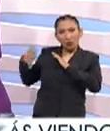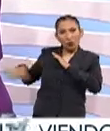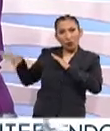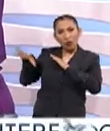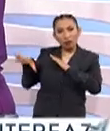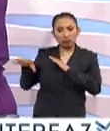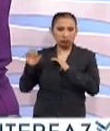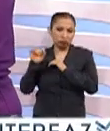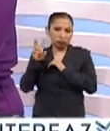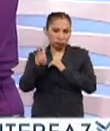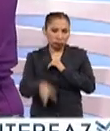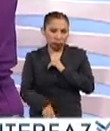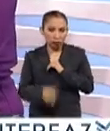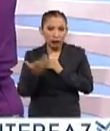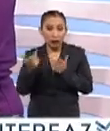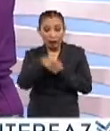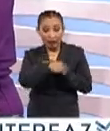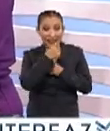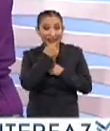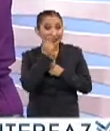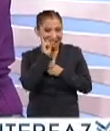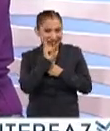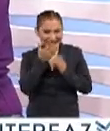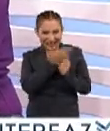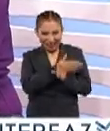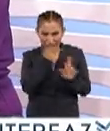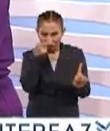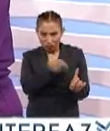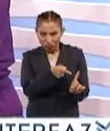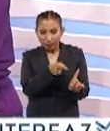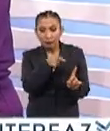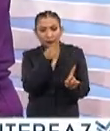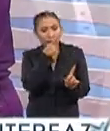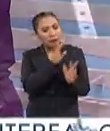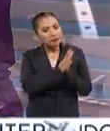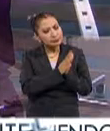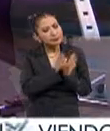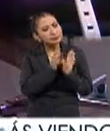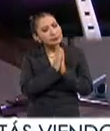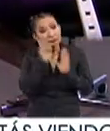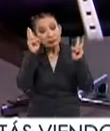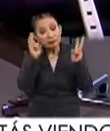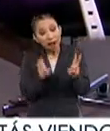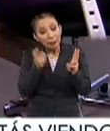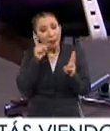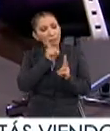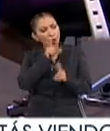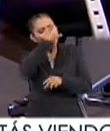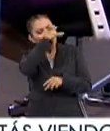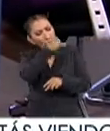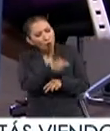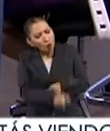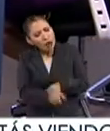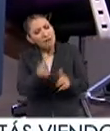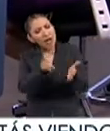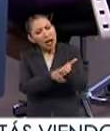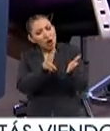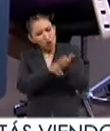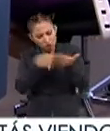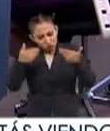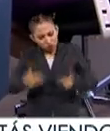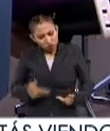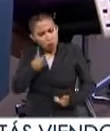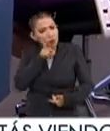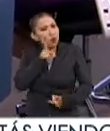entorno. Totalmente, y en el caso de las niñas, que hablábamos en específico, decirles mucho que el tema de la feminidad y del valor como